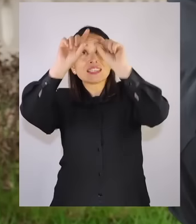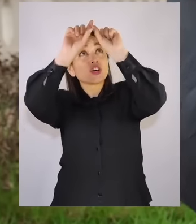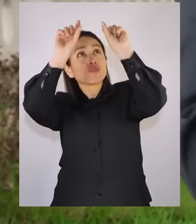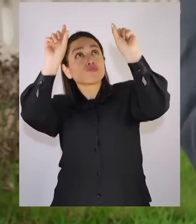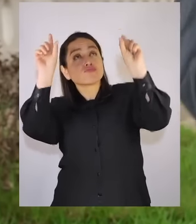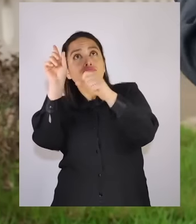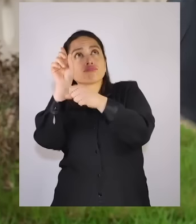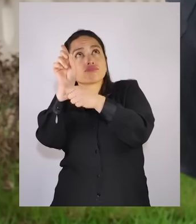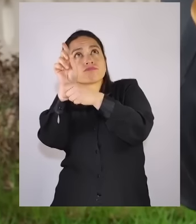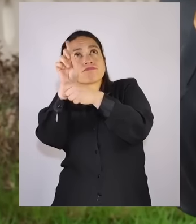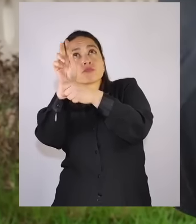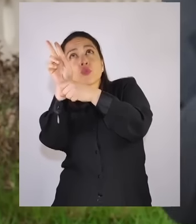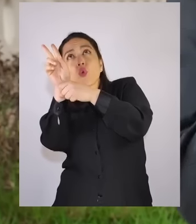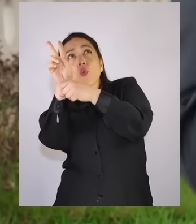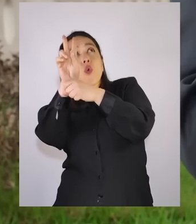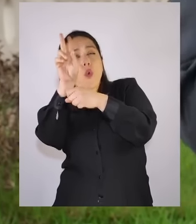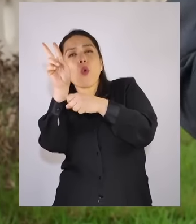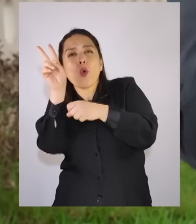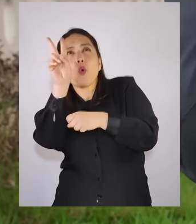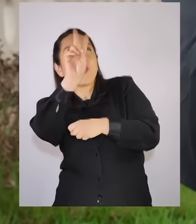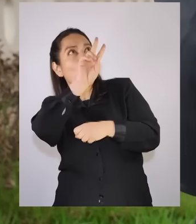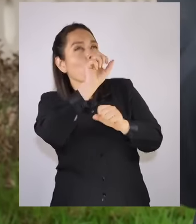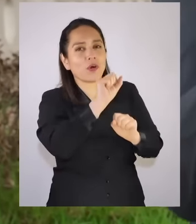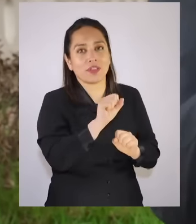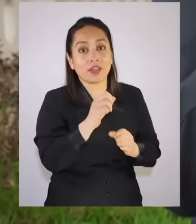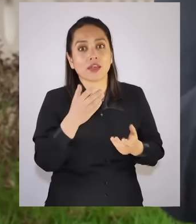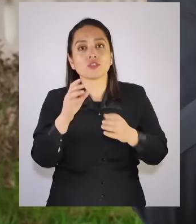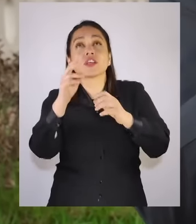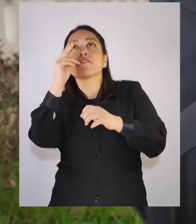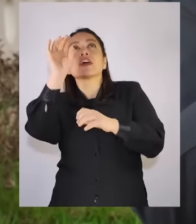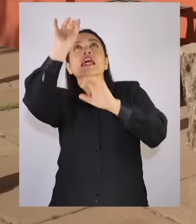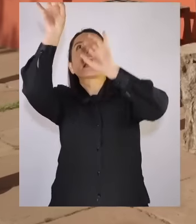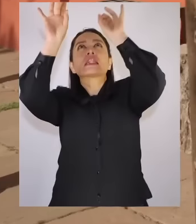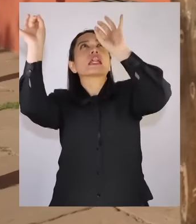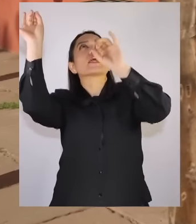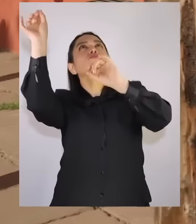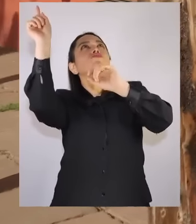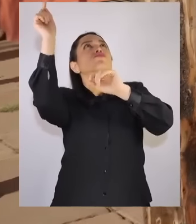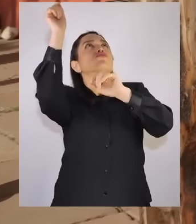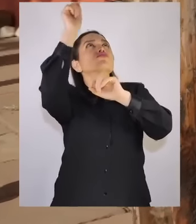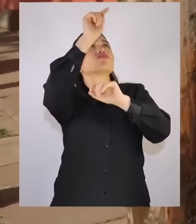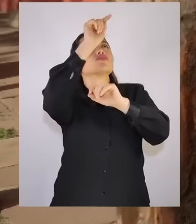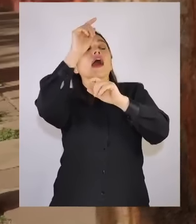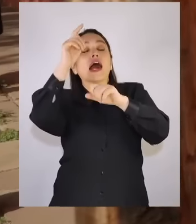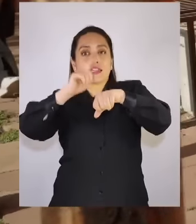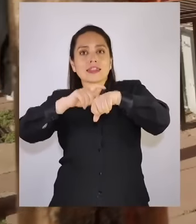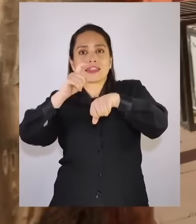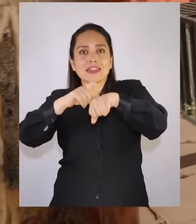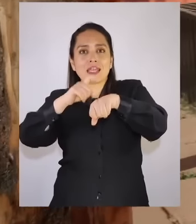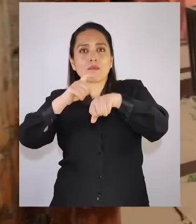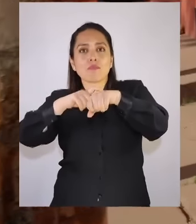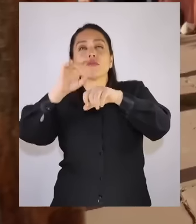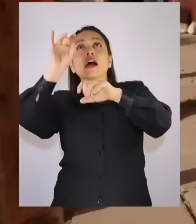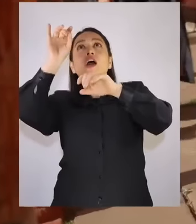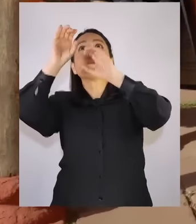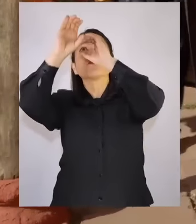permitía observar el cielo y ahí calcular el paso de los astros y permitir medir el tiempo de manera astronómica.